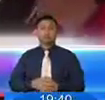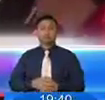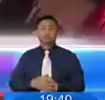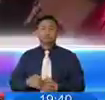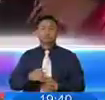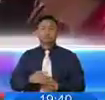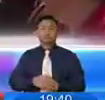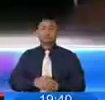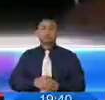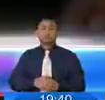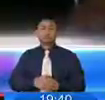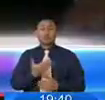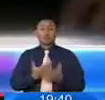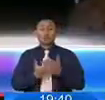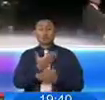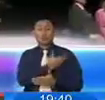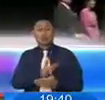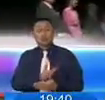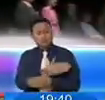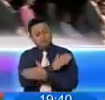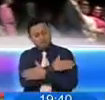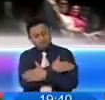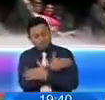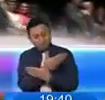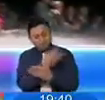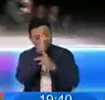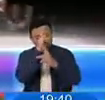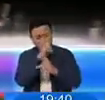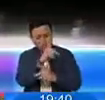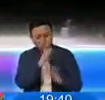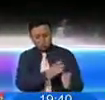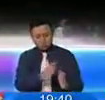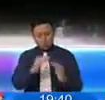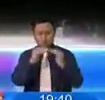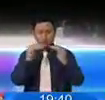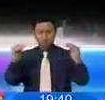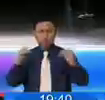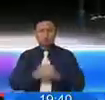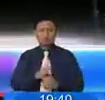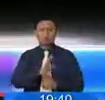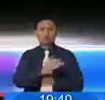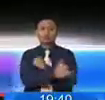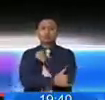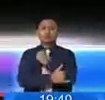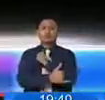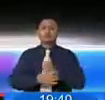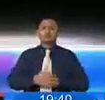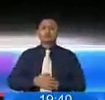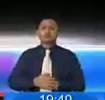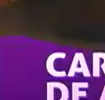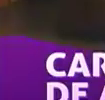Moreno felicitó a Carlos Alvarado y ratificó su respeto al orden democrático de este país.